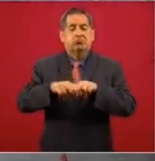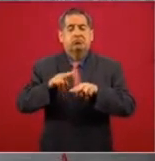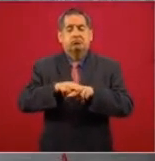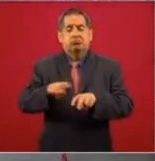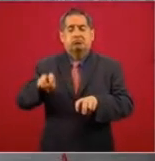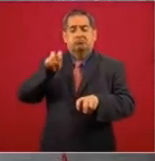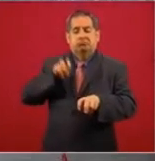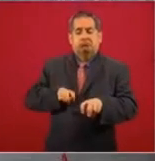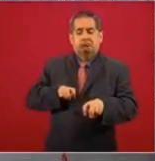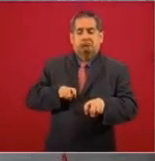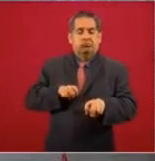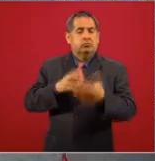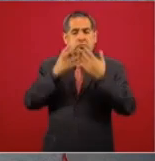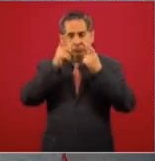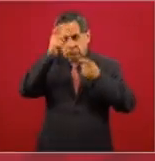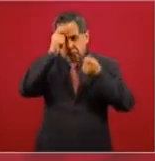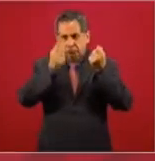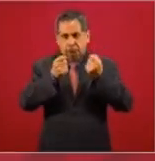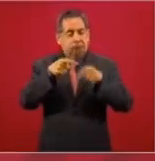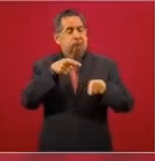no se sentaban adelante.